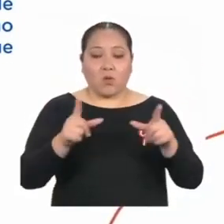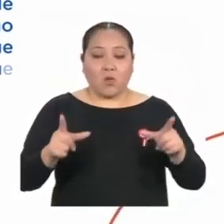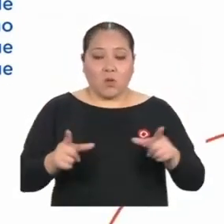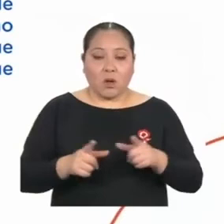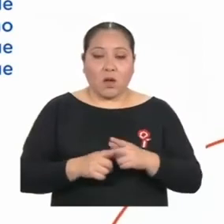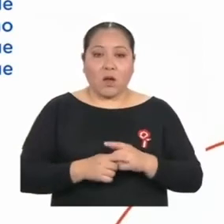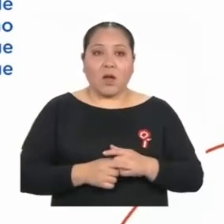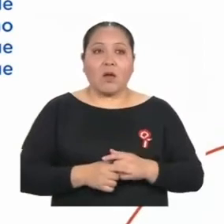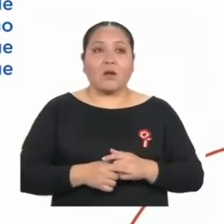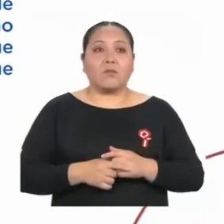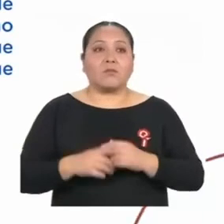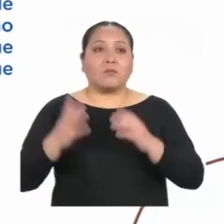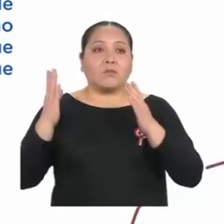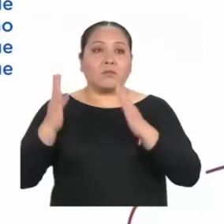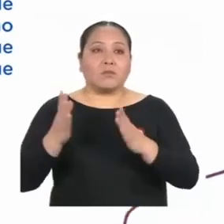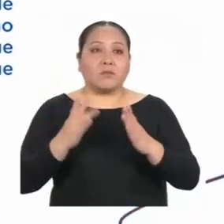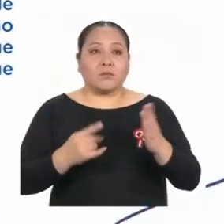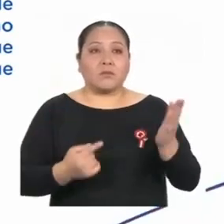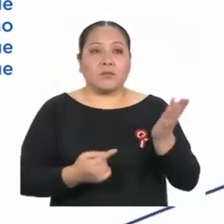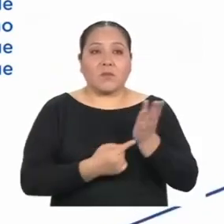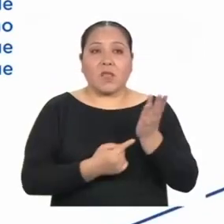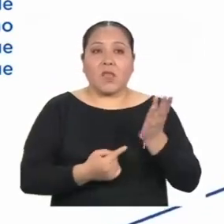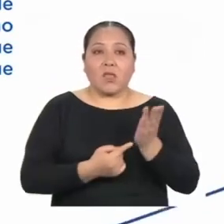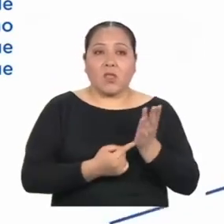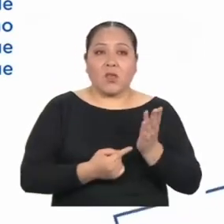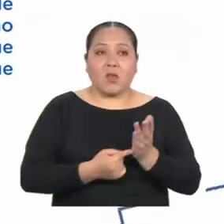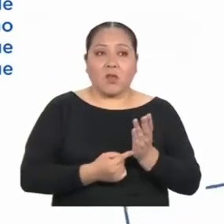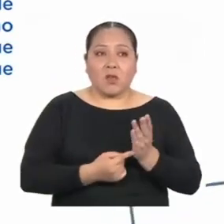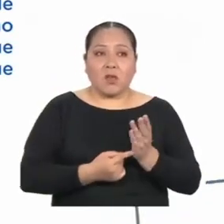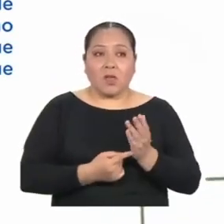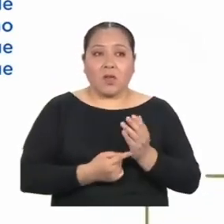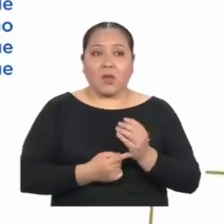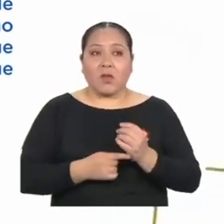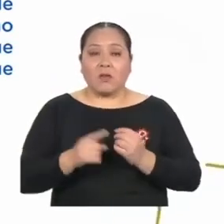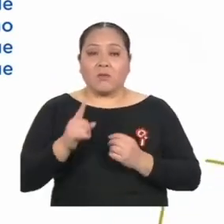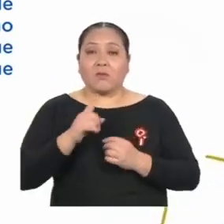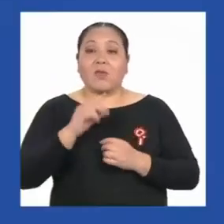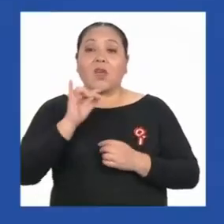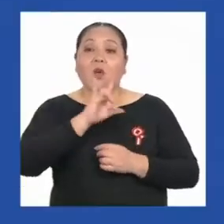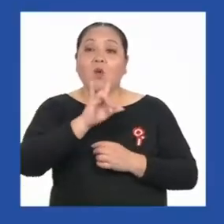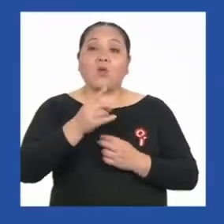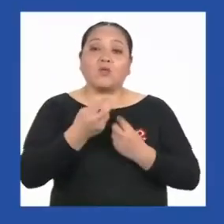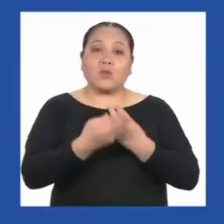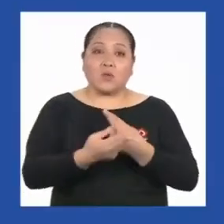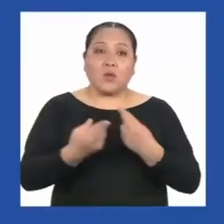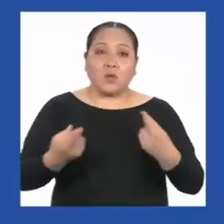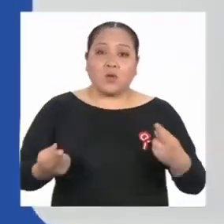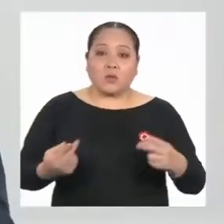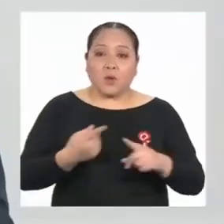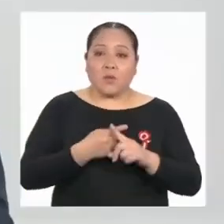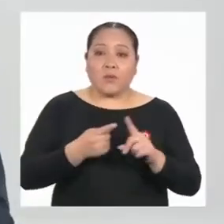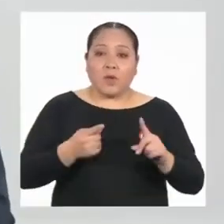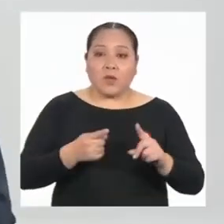recursos. Pero sé que eso no sucederá sin que nosotros hagamos algo.